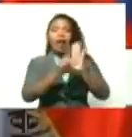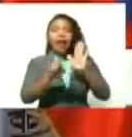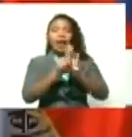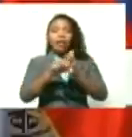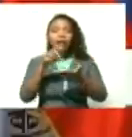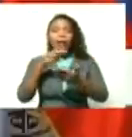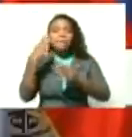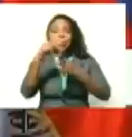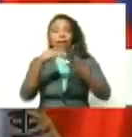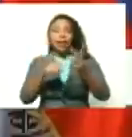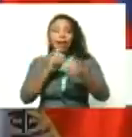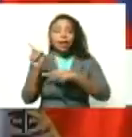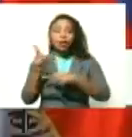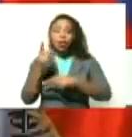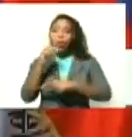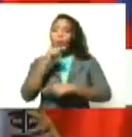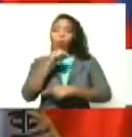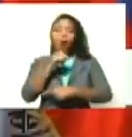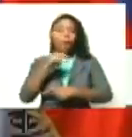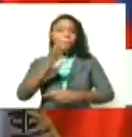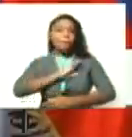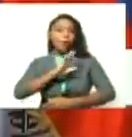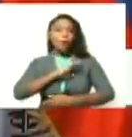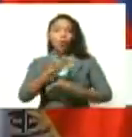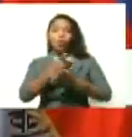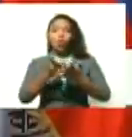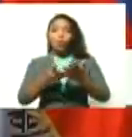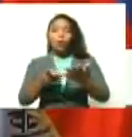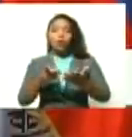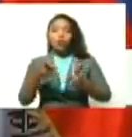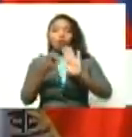material, y estos alegaron que no poseían ningún documento.